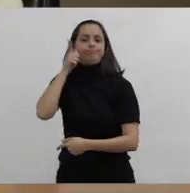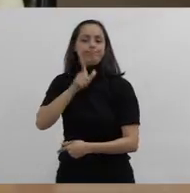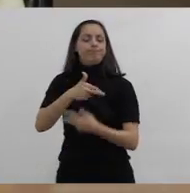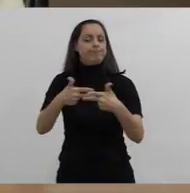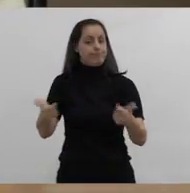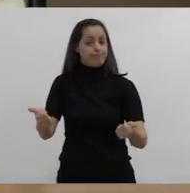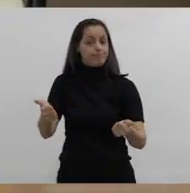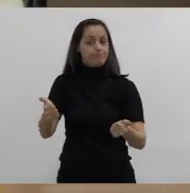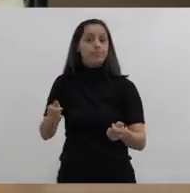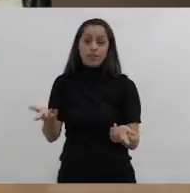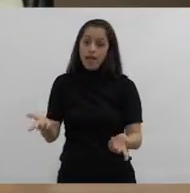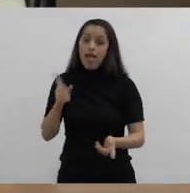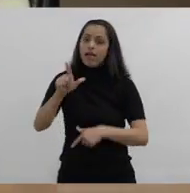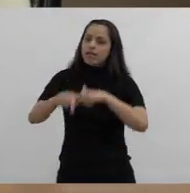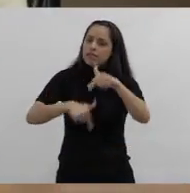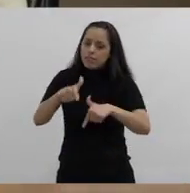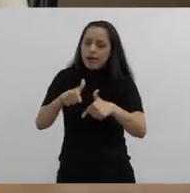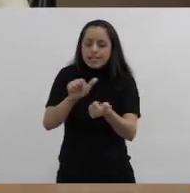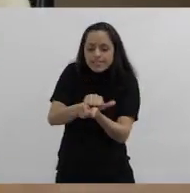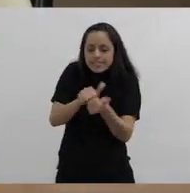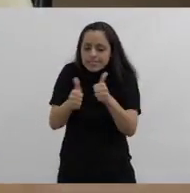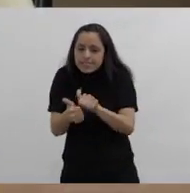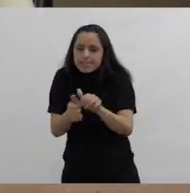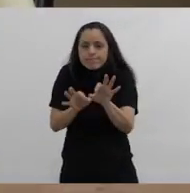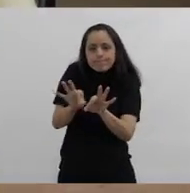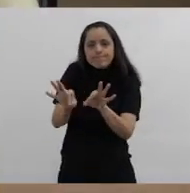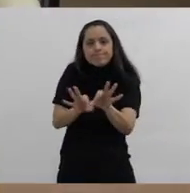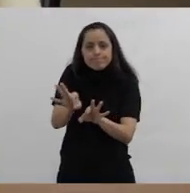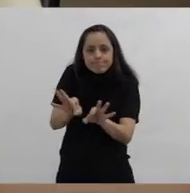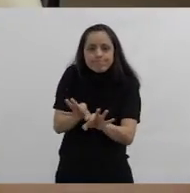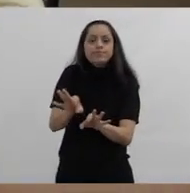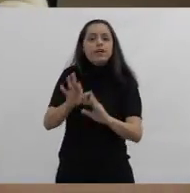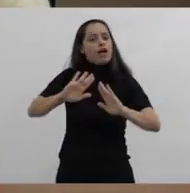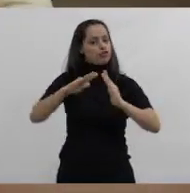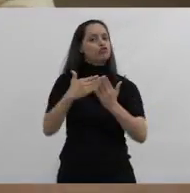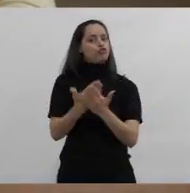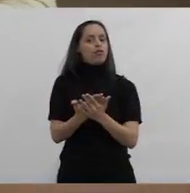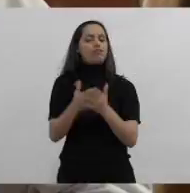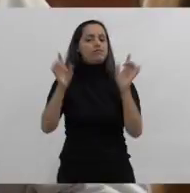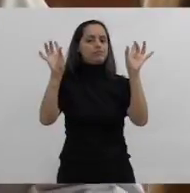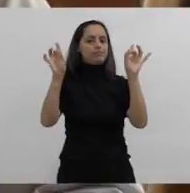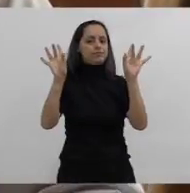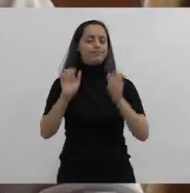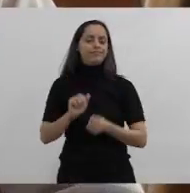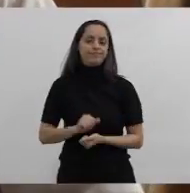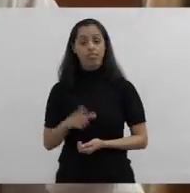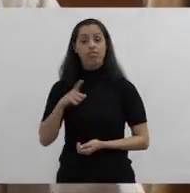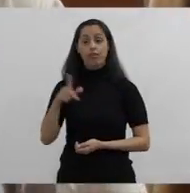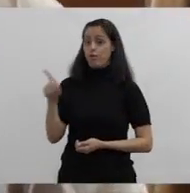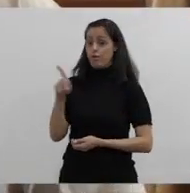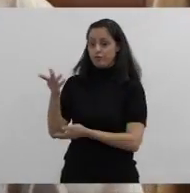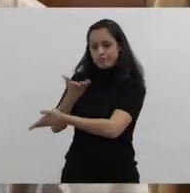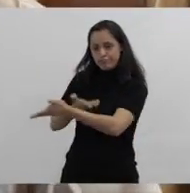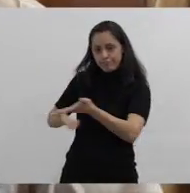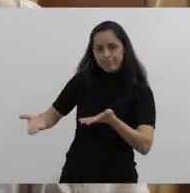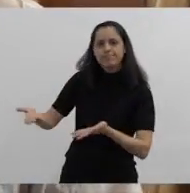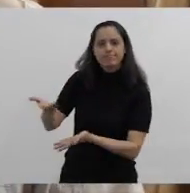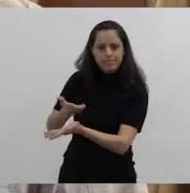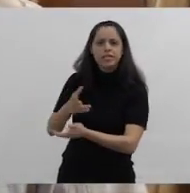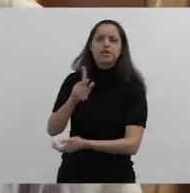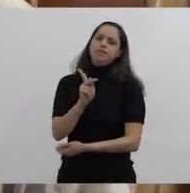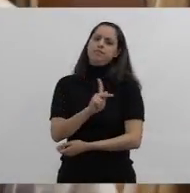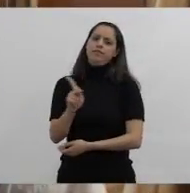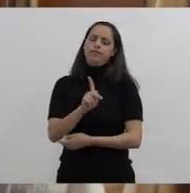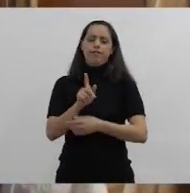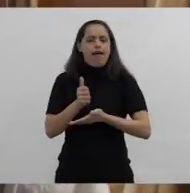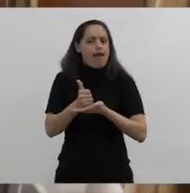llegar. Este es un trabajo muy articulado que se hace con las escuelas de educación especial. El maestro integrador, ¿sí? el